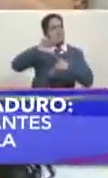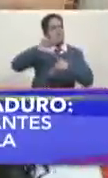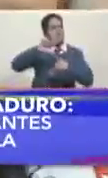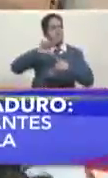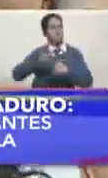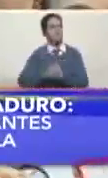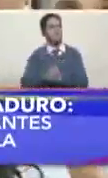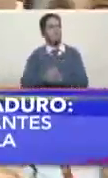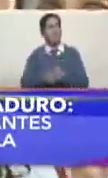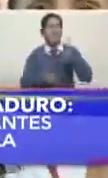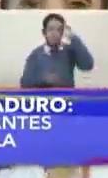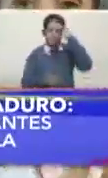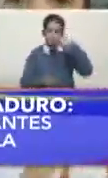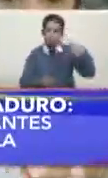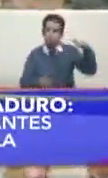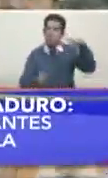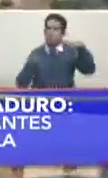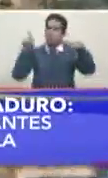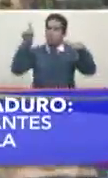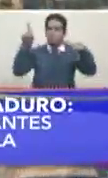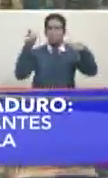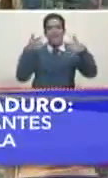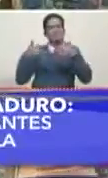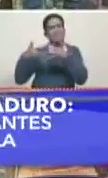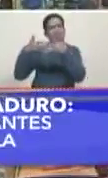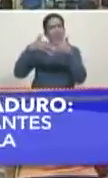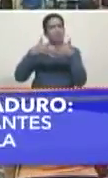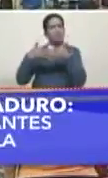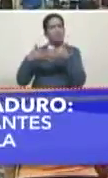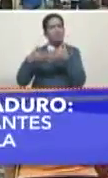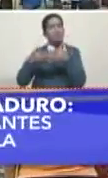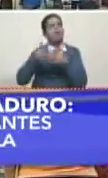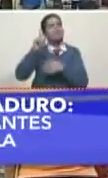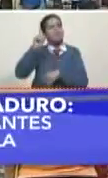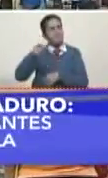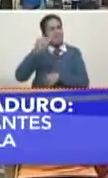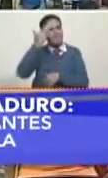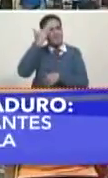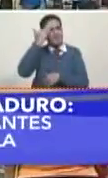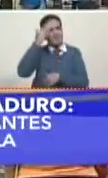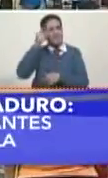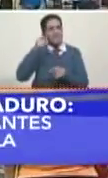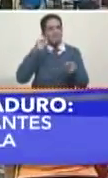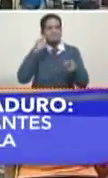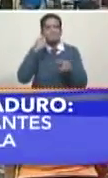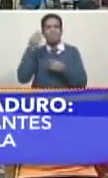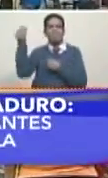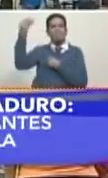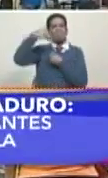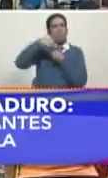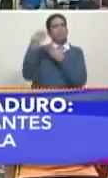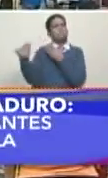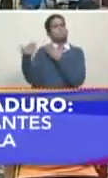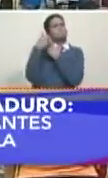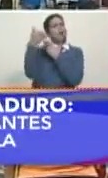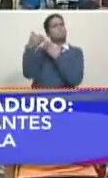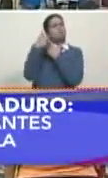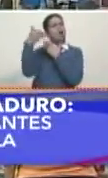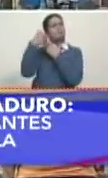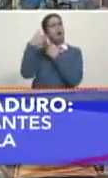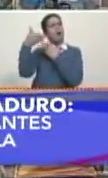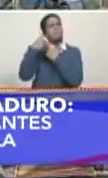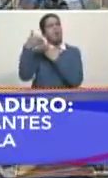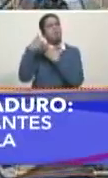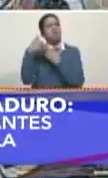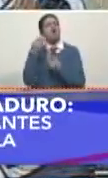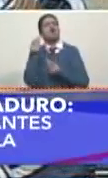El pueblo estadounidense debe saber que esta compleja agresión multiforme se